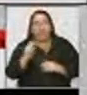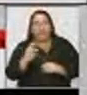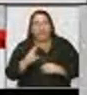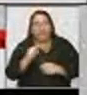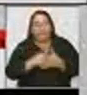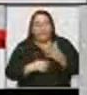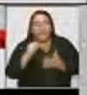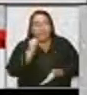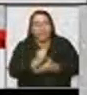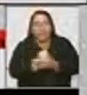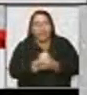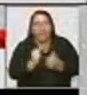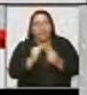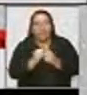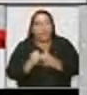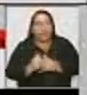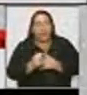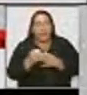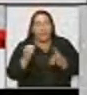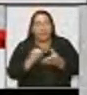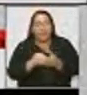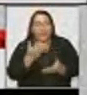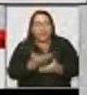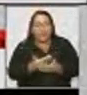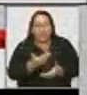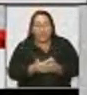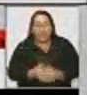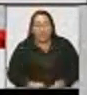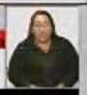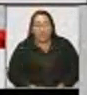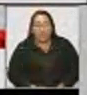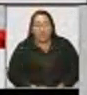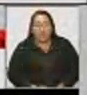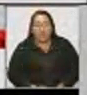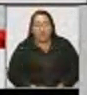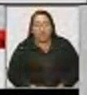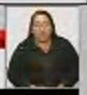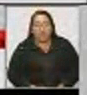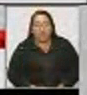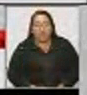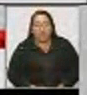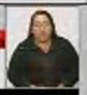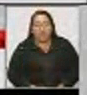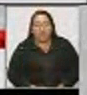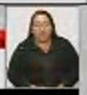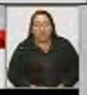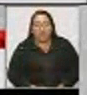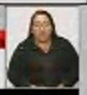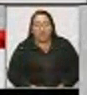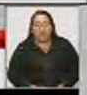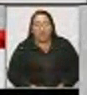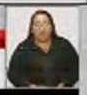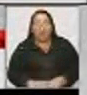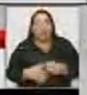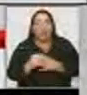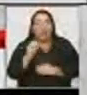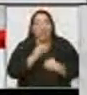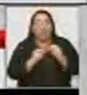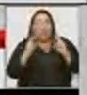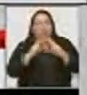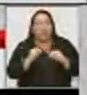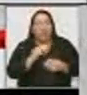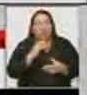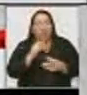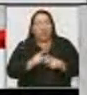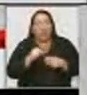243/2018-TR, que aprueba la guía que contiene las pautas referenciales que pueden ser utilizadas por las organizaciones empleadoras para